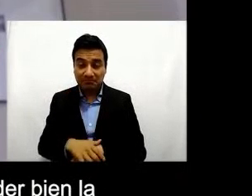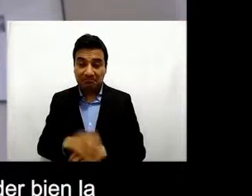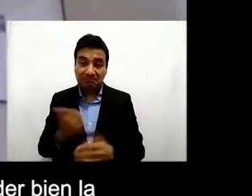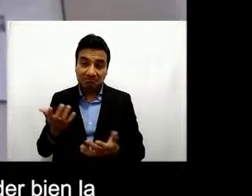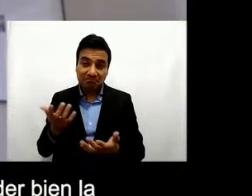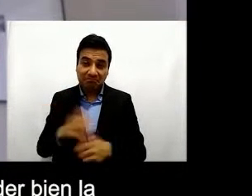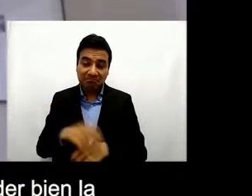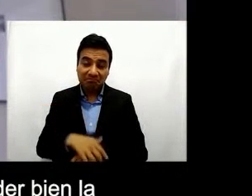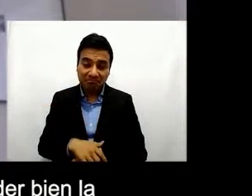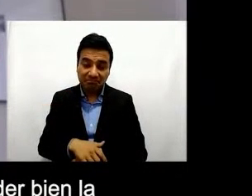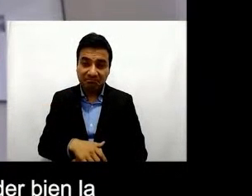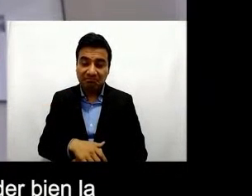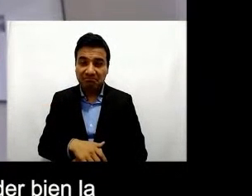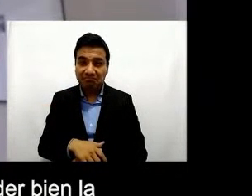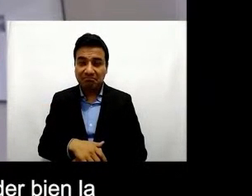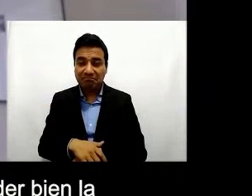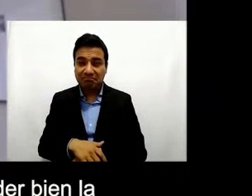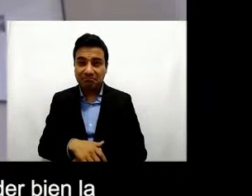llevábamos